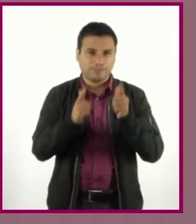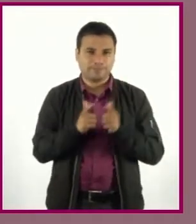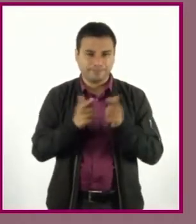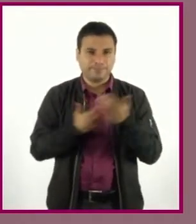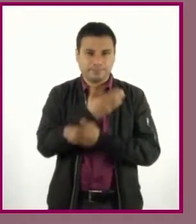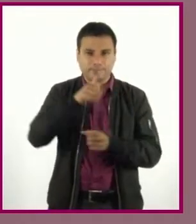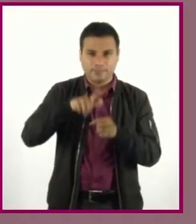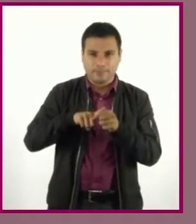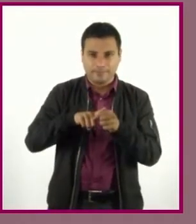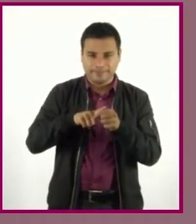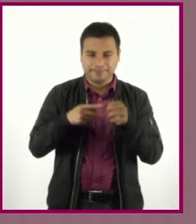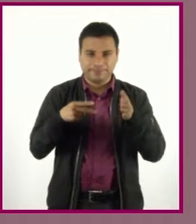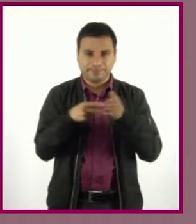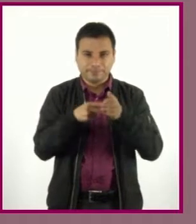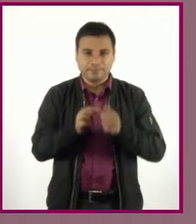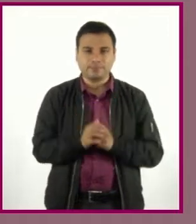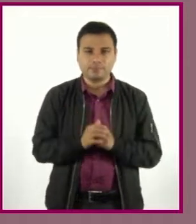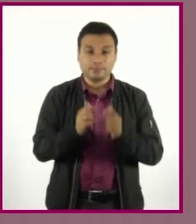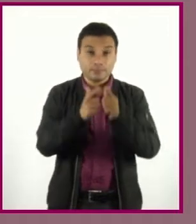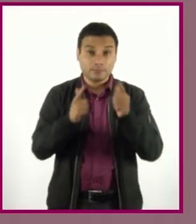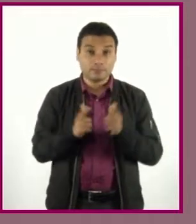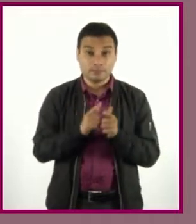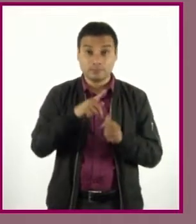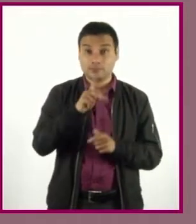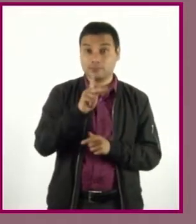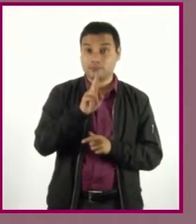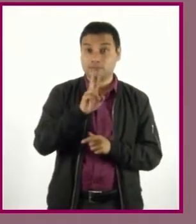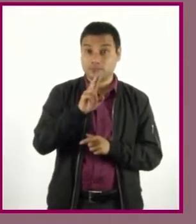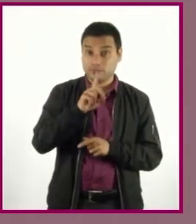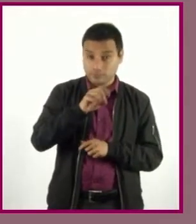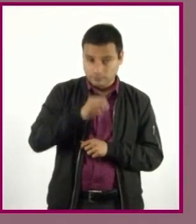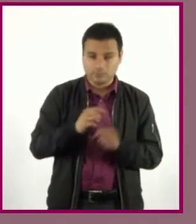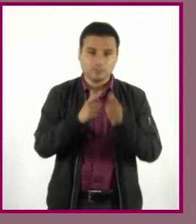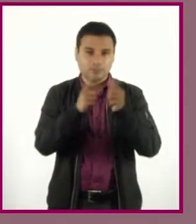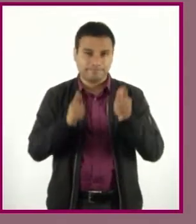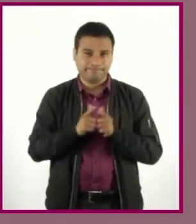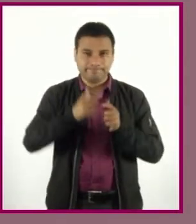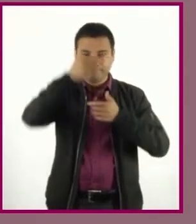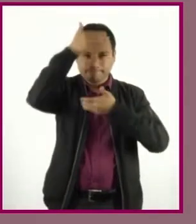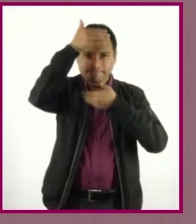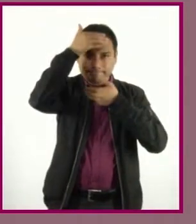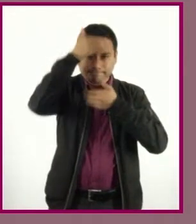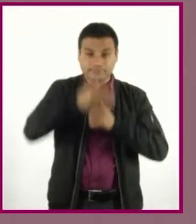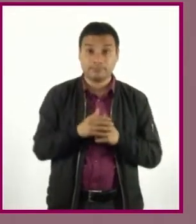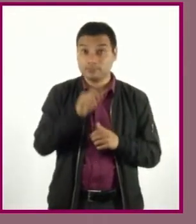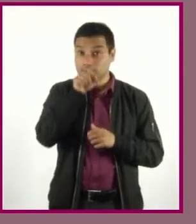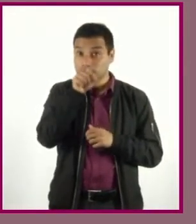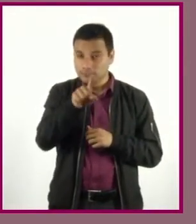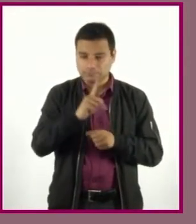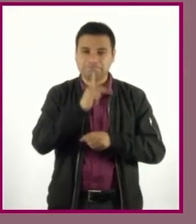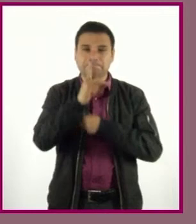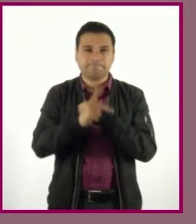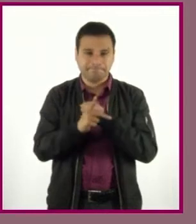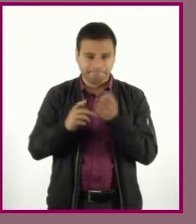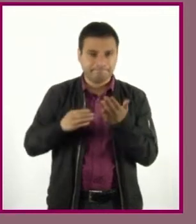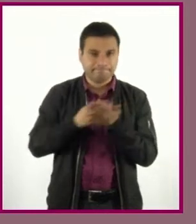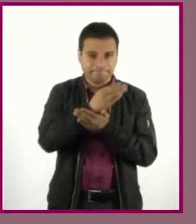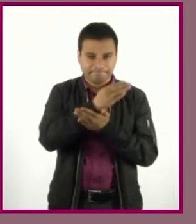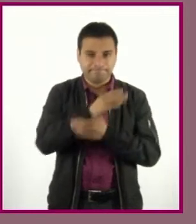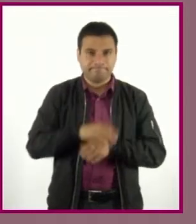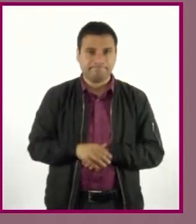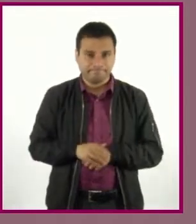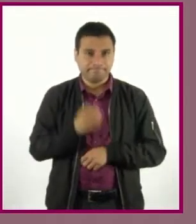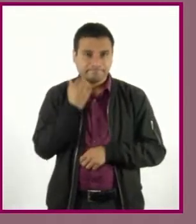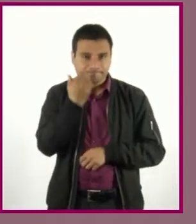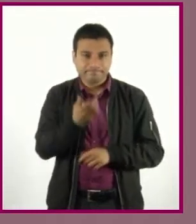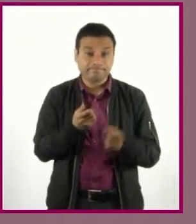Siria, el Frente Kurdo y los grupos terroristas. Además, están involucrados otros países que tienen interés en controlar